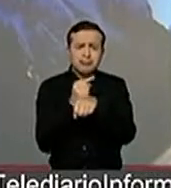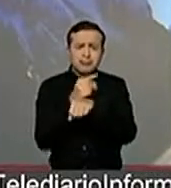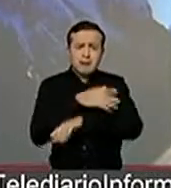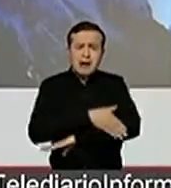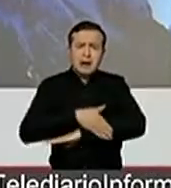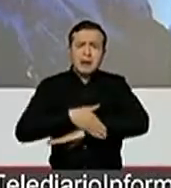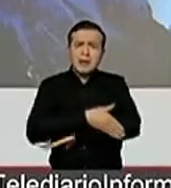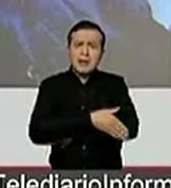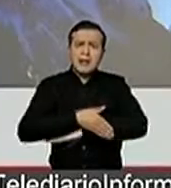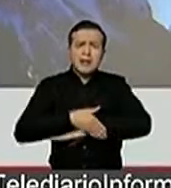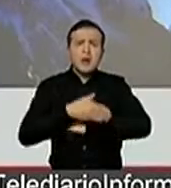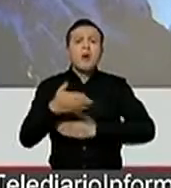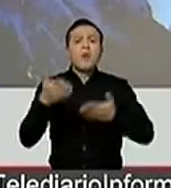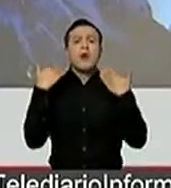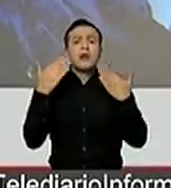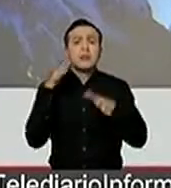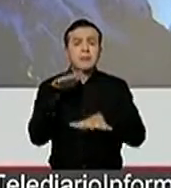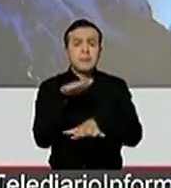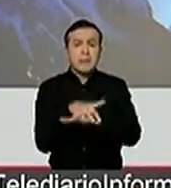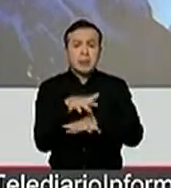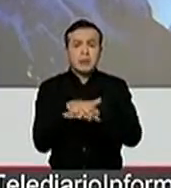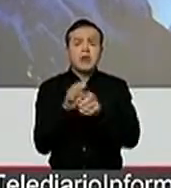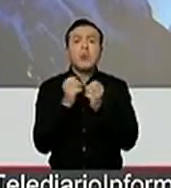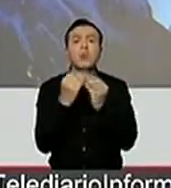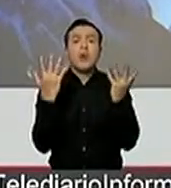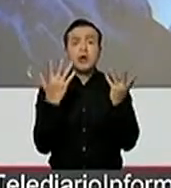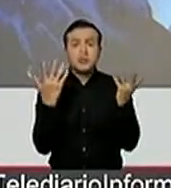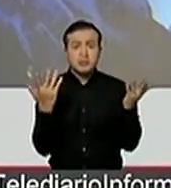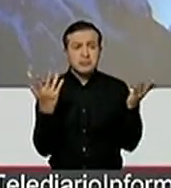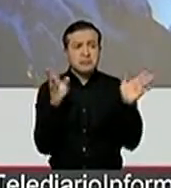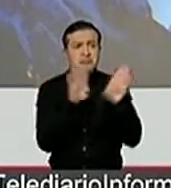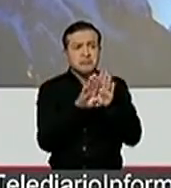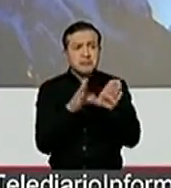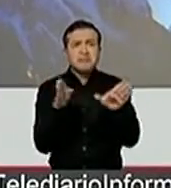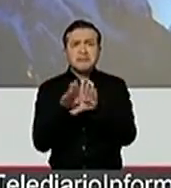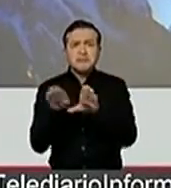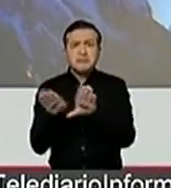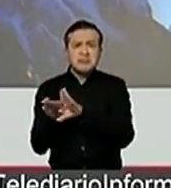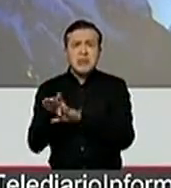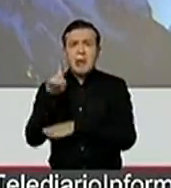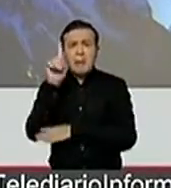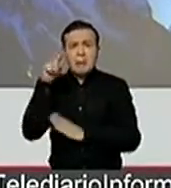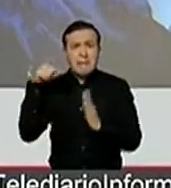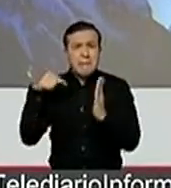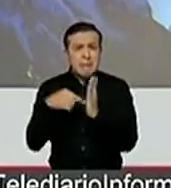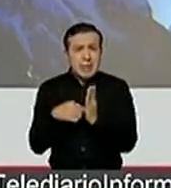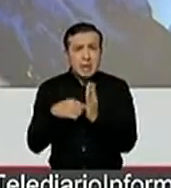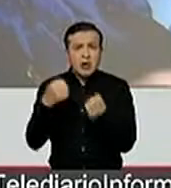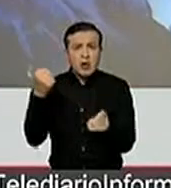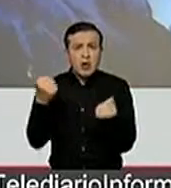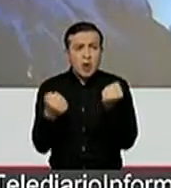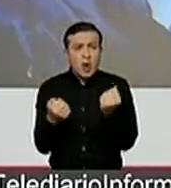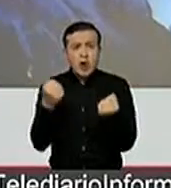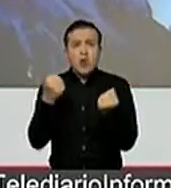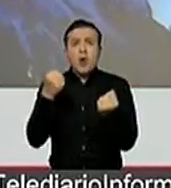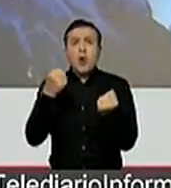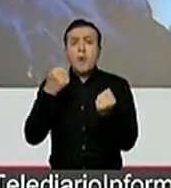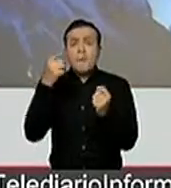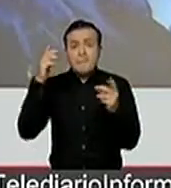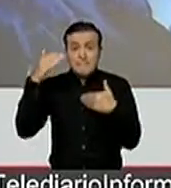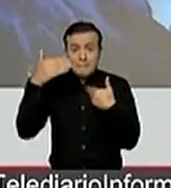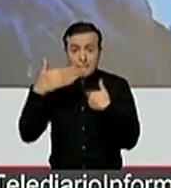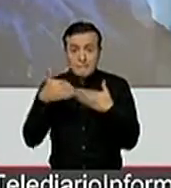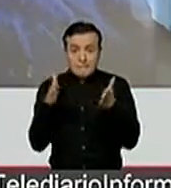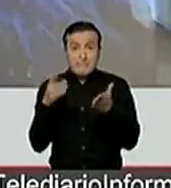carretera Guayaquil-Machala habían bloqueados más de 1.000 contenedores de banano que tenían que llegar al